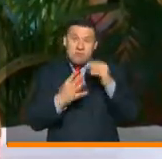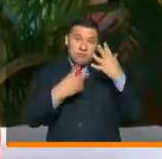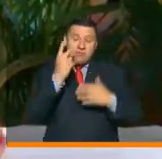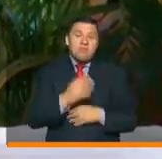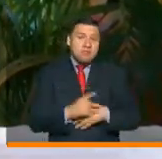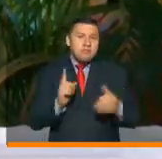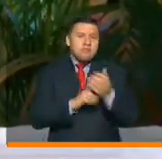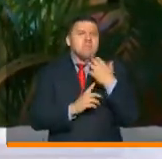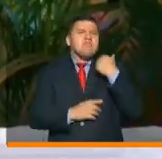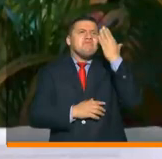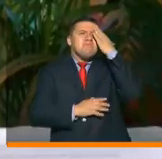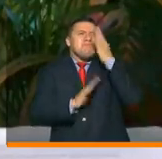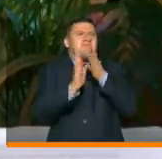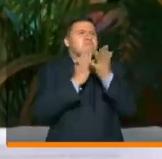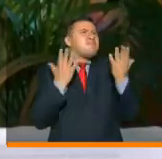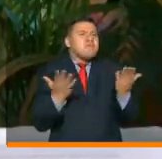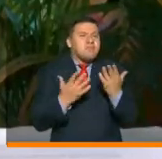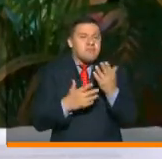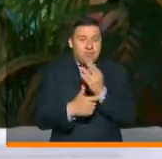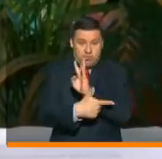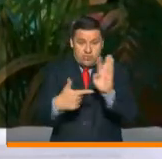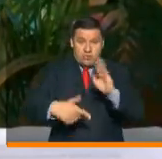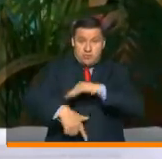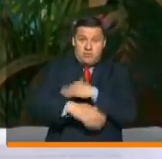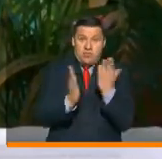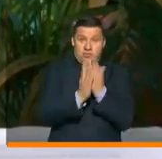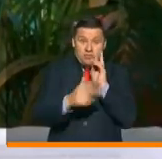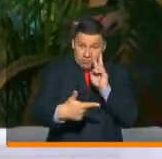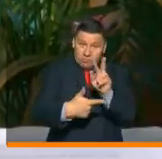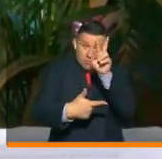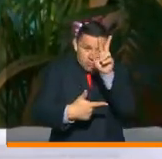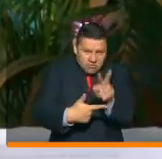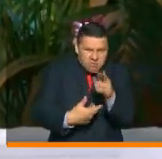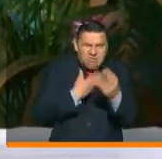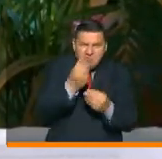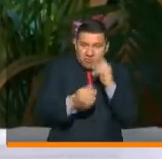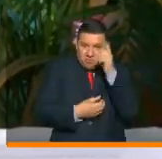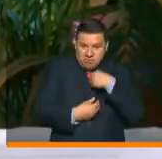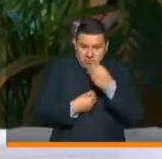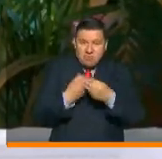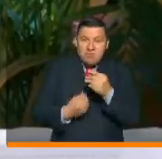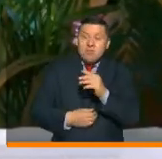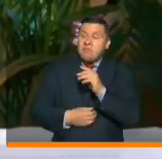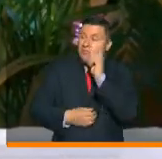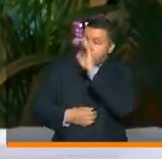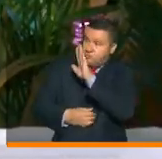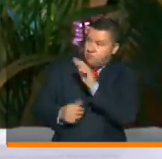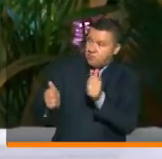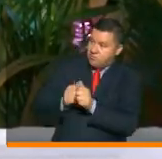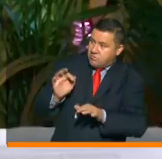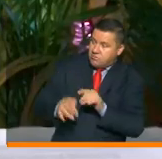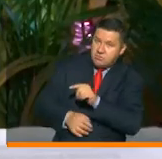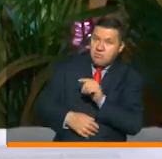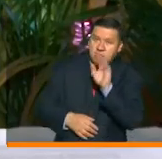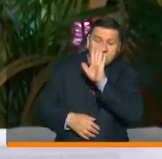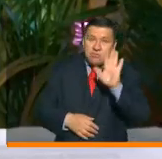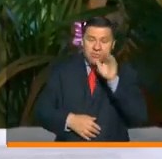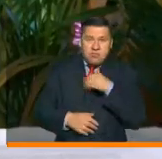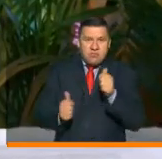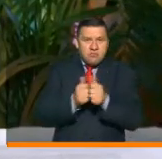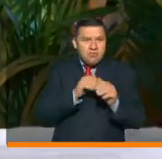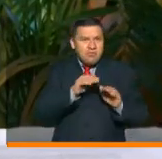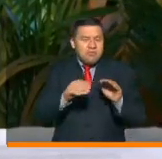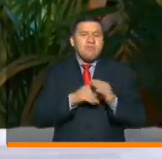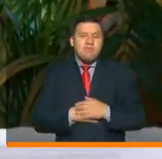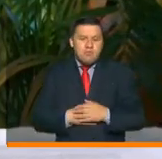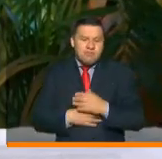Encuentran toda la información en la página web del Ministerio de Educación y haciendo equipo, gobernadores y con sus secretarios y los de todo el país, para que esta